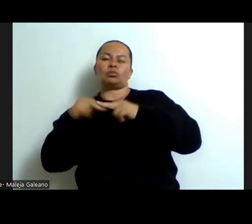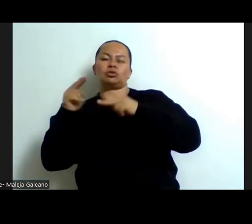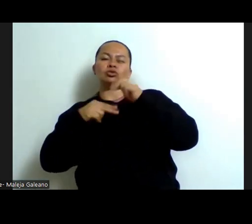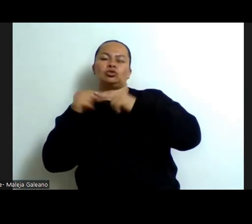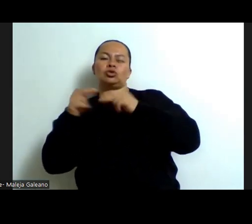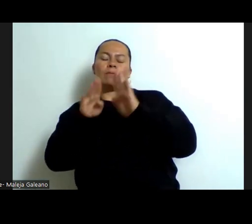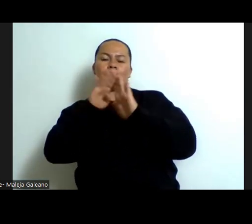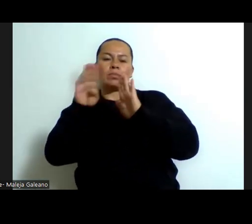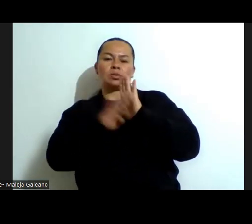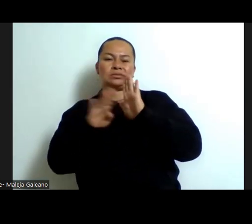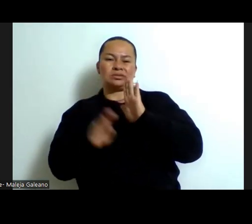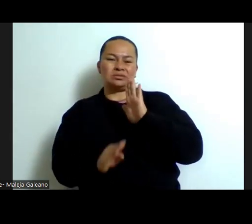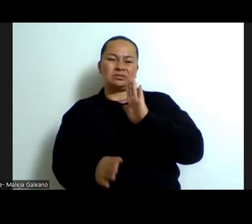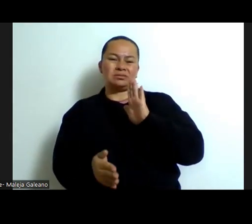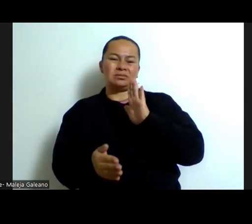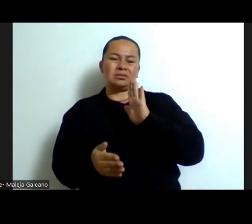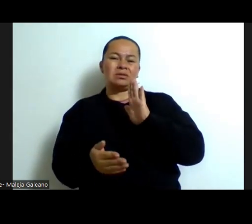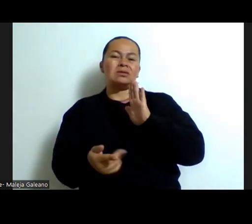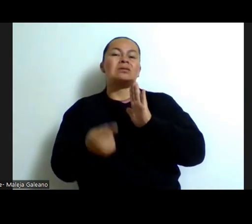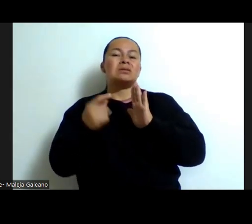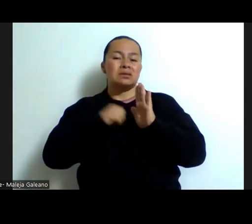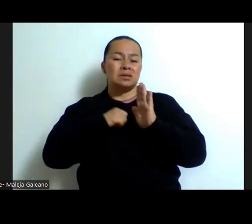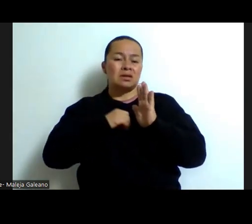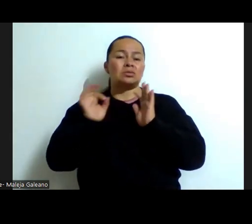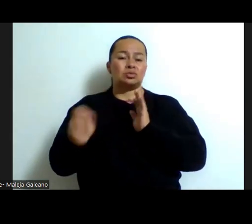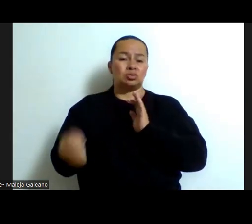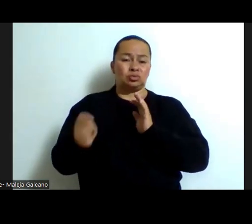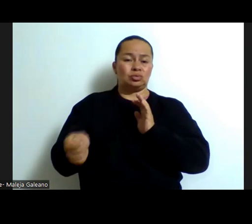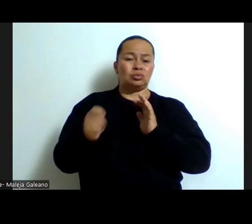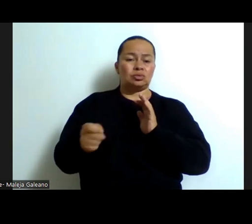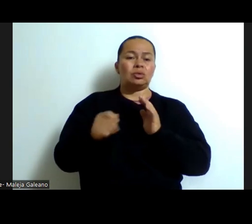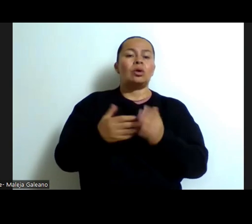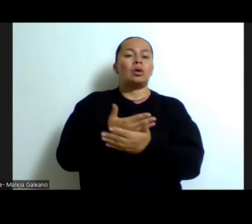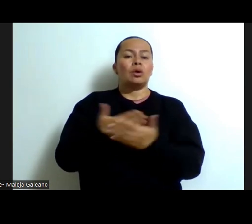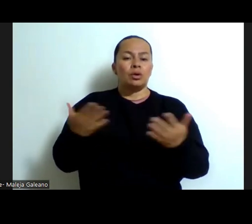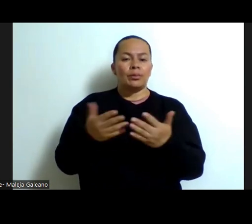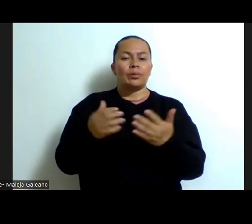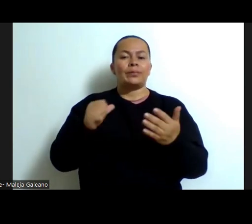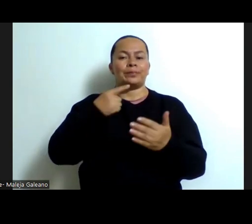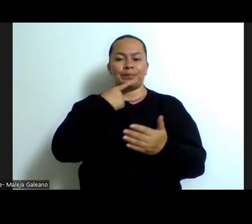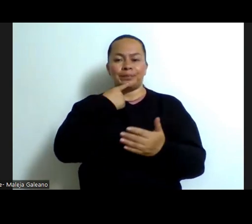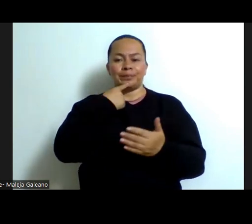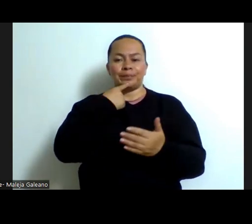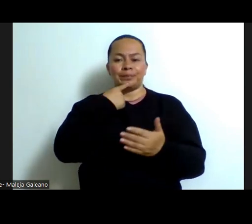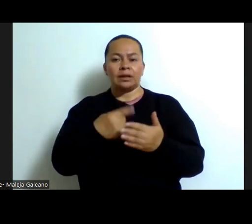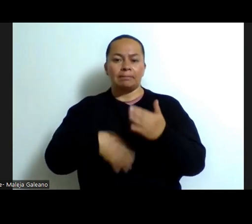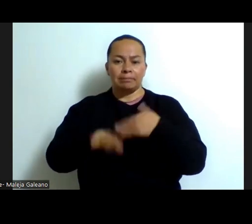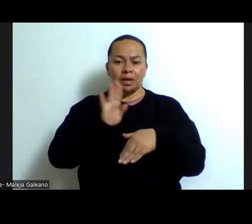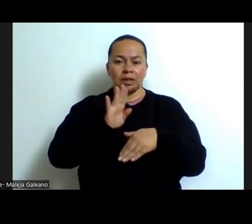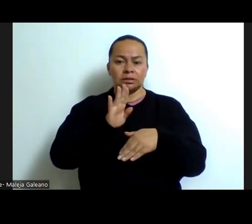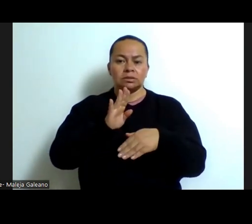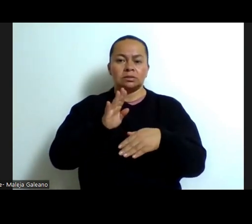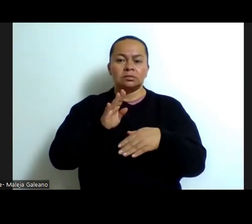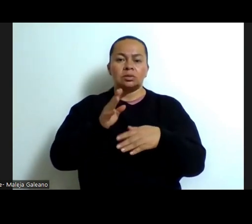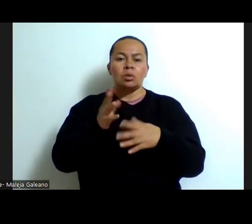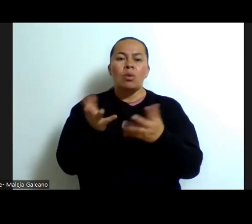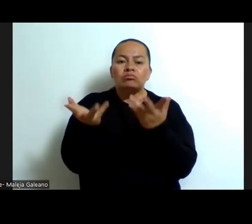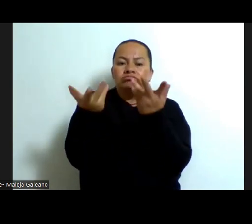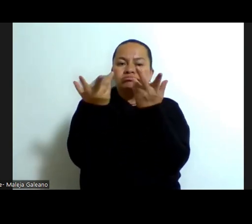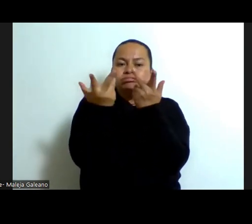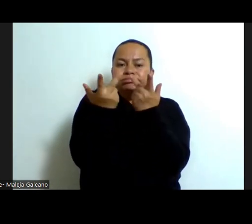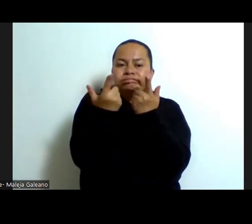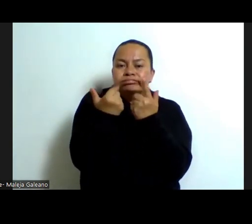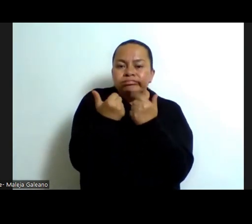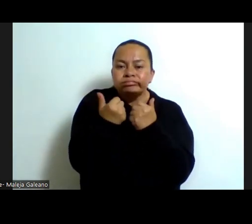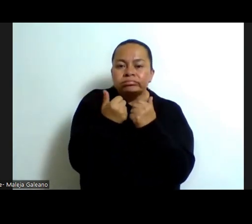políticas públicas y la jurisprudencia eh para decir Para más bien alimentar